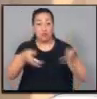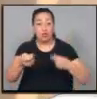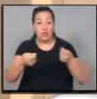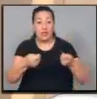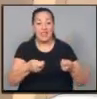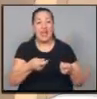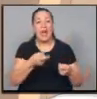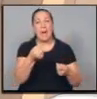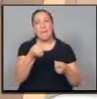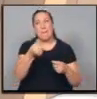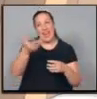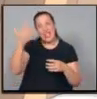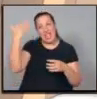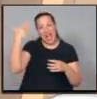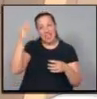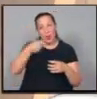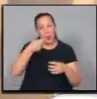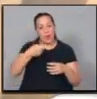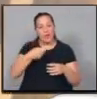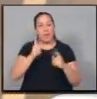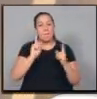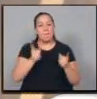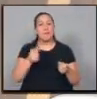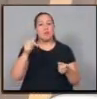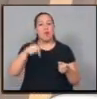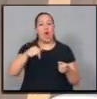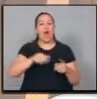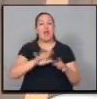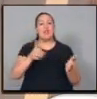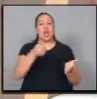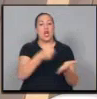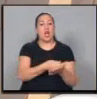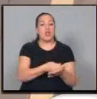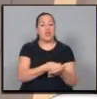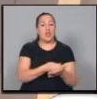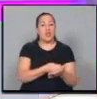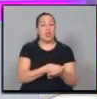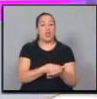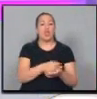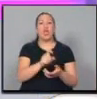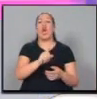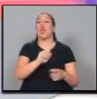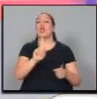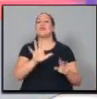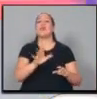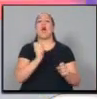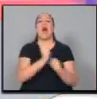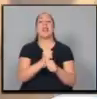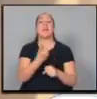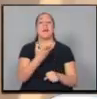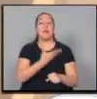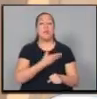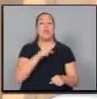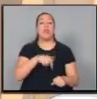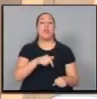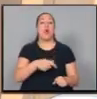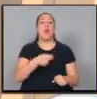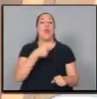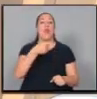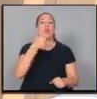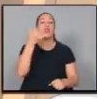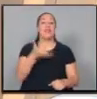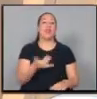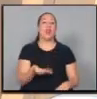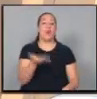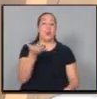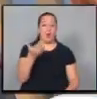me había pasado en cuotas es el que ya tiene de contado. No esperó el primero de febrero. Y ahora las cuotas ya tienen un aumento. Ah,